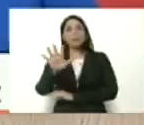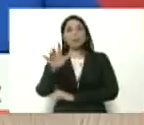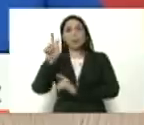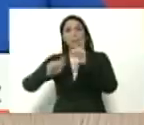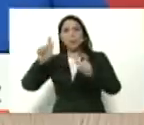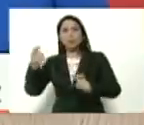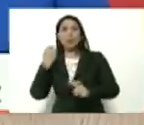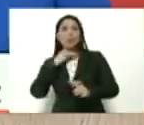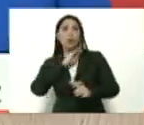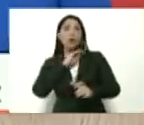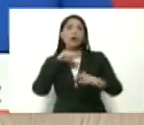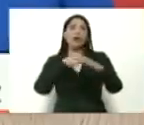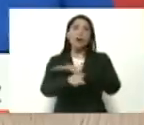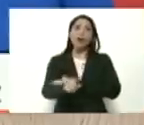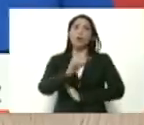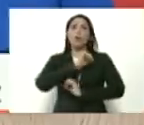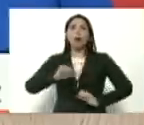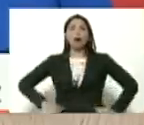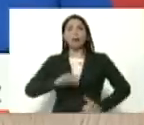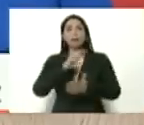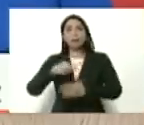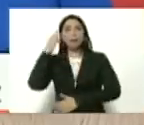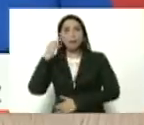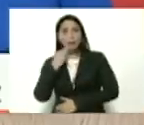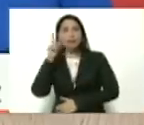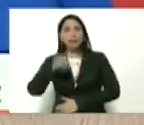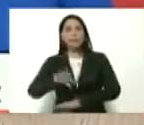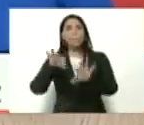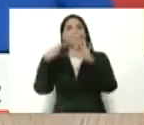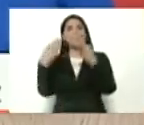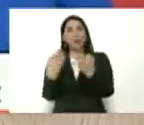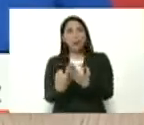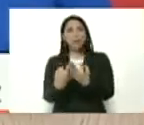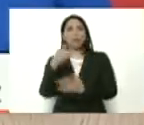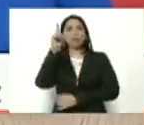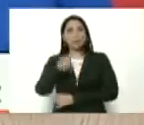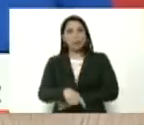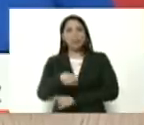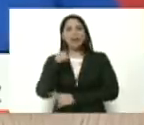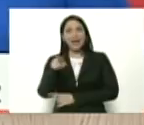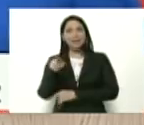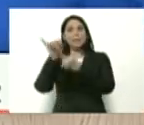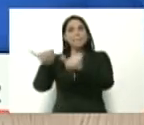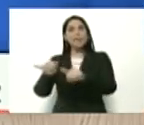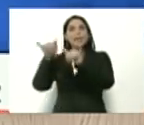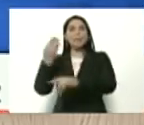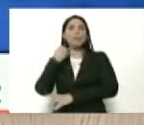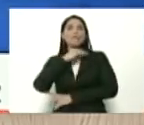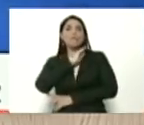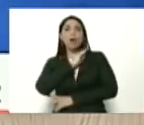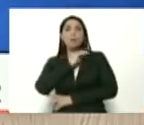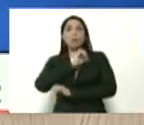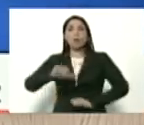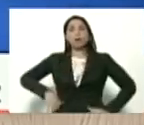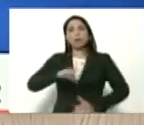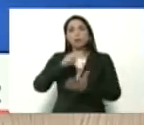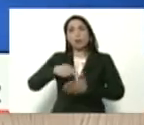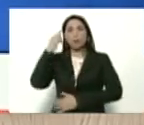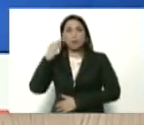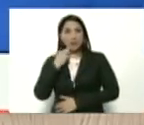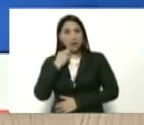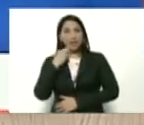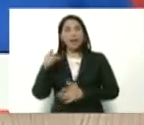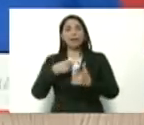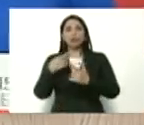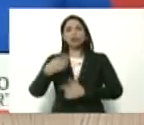de estos guardias nacionales y un familiar derivado también de este caso. Pero estamos ahorita en